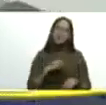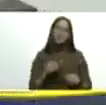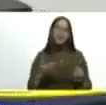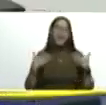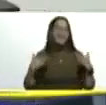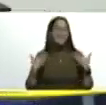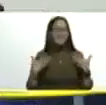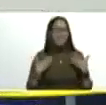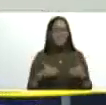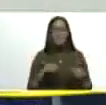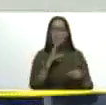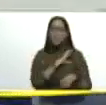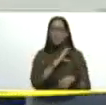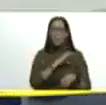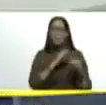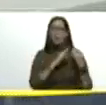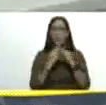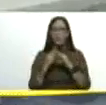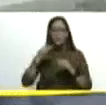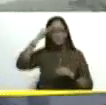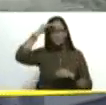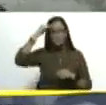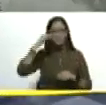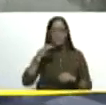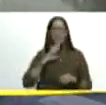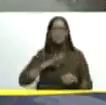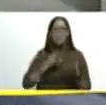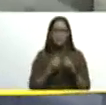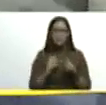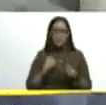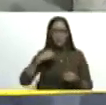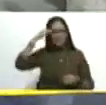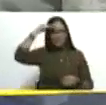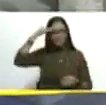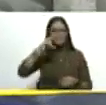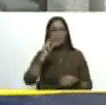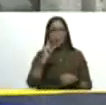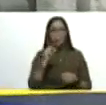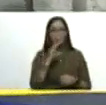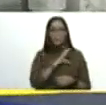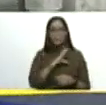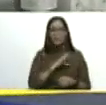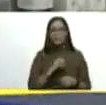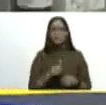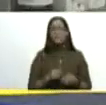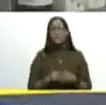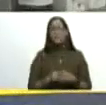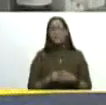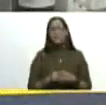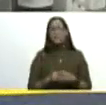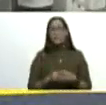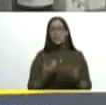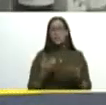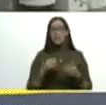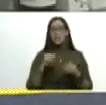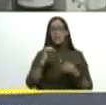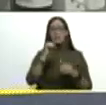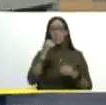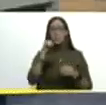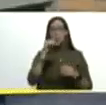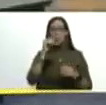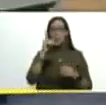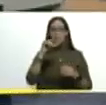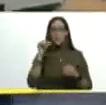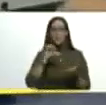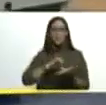celebrando la Bricomil. Está conmigo el general Jiménez, que es el segundo comandante de la SOI Capital, quien, bueno, han estado aquí desplegado con nosotros.